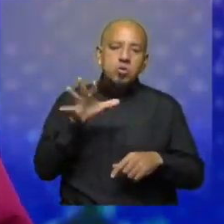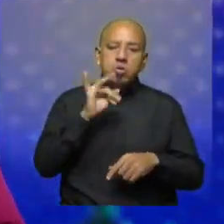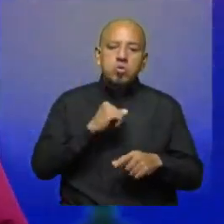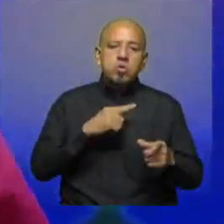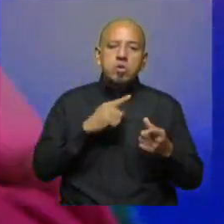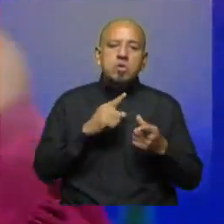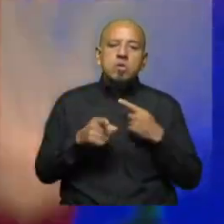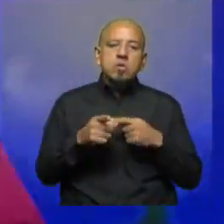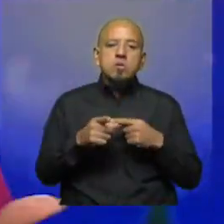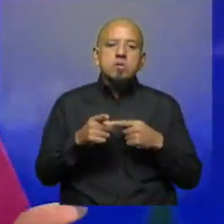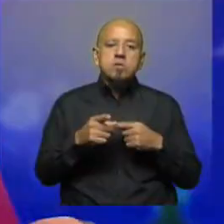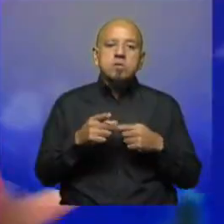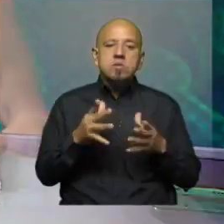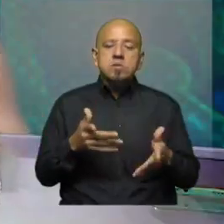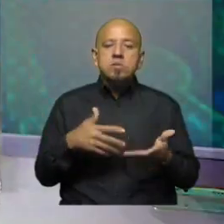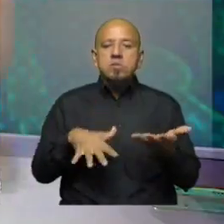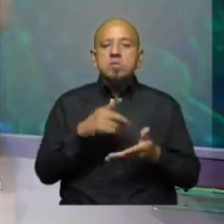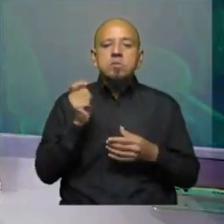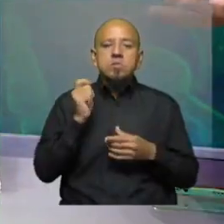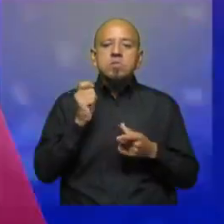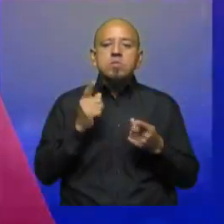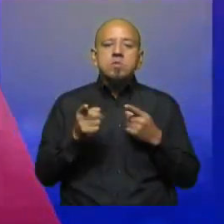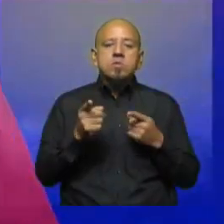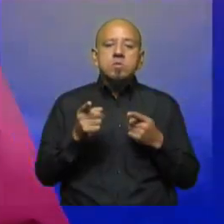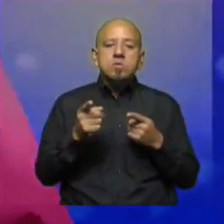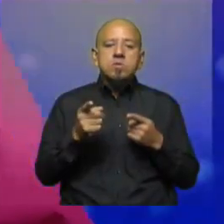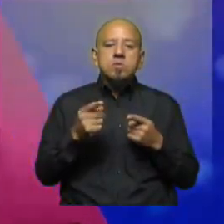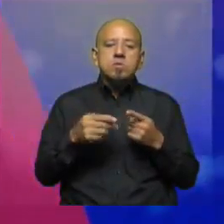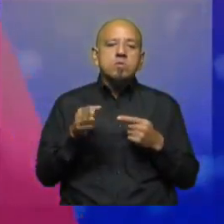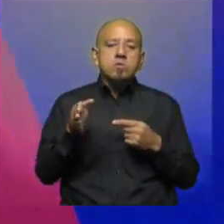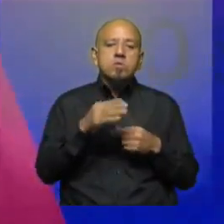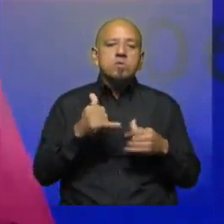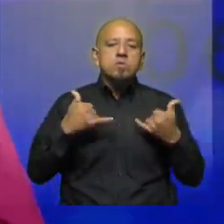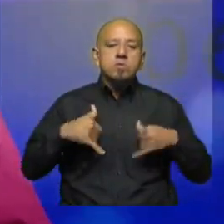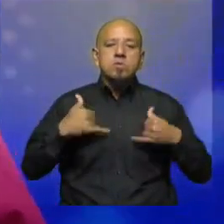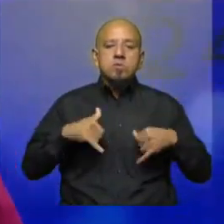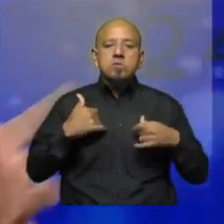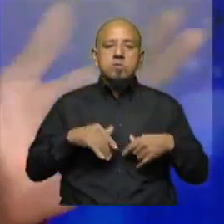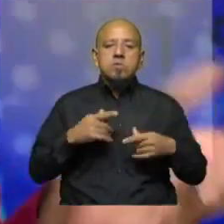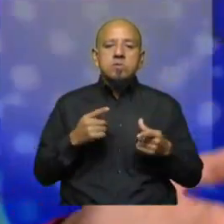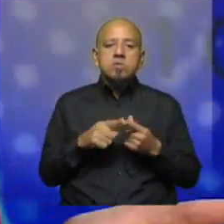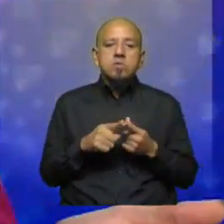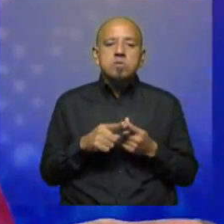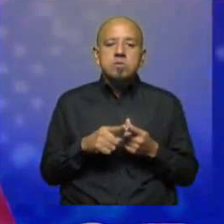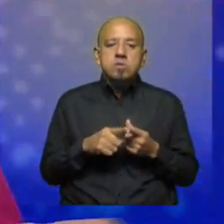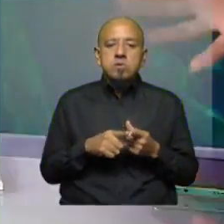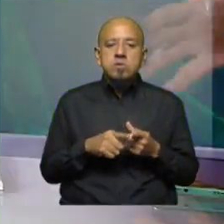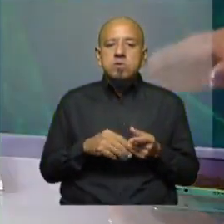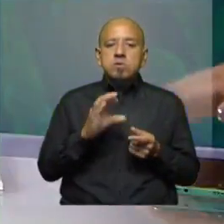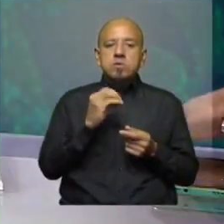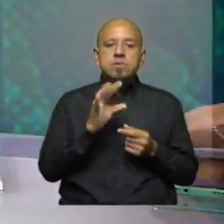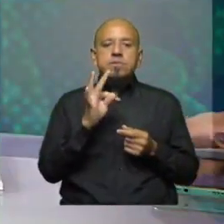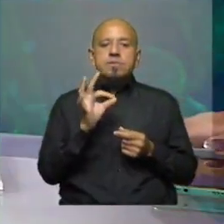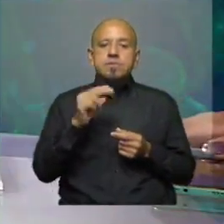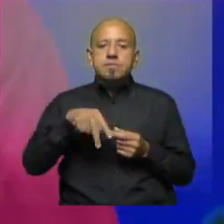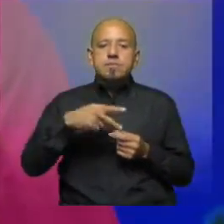del año. Un lugar público. Un lindo paseo. Un lindo paseo. Más ahora que son los tiempos lindos, otoño también. Tiene fotogalería también en